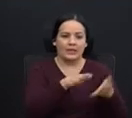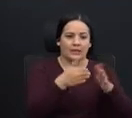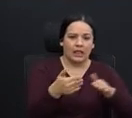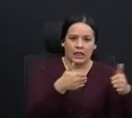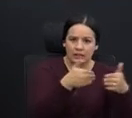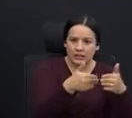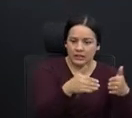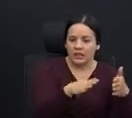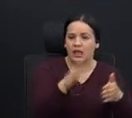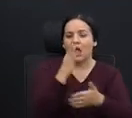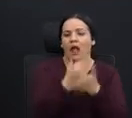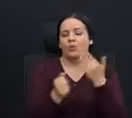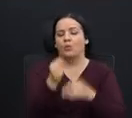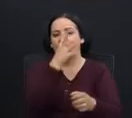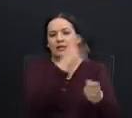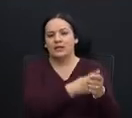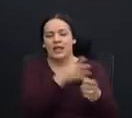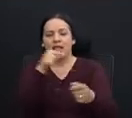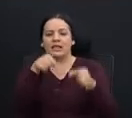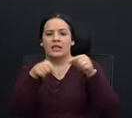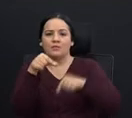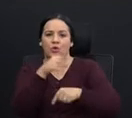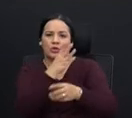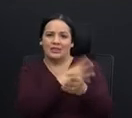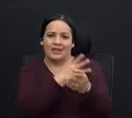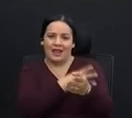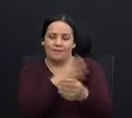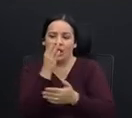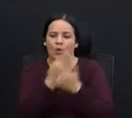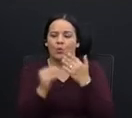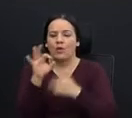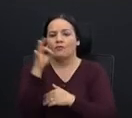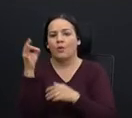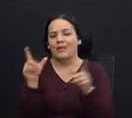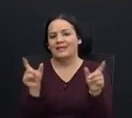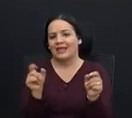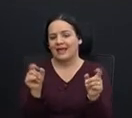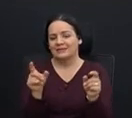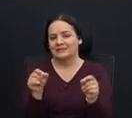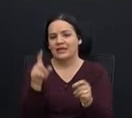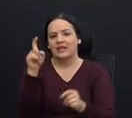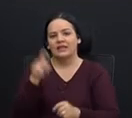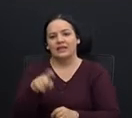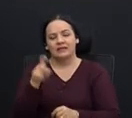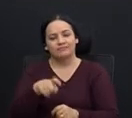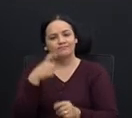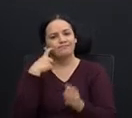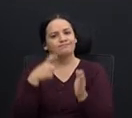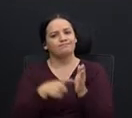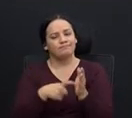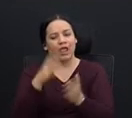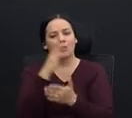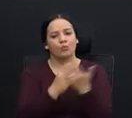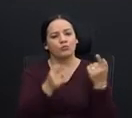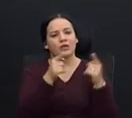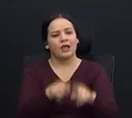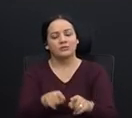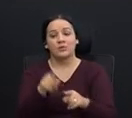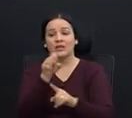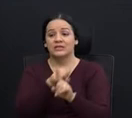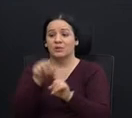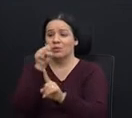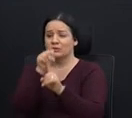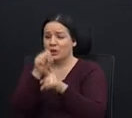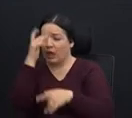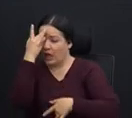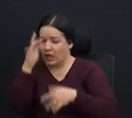quimioterapia en algunas formas de cáncer. Es necesario reconocer que en algunos casos el carácter terminal de un paciente